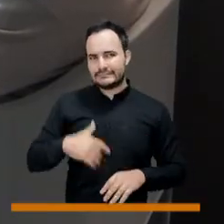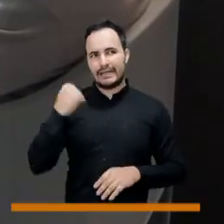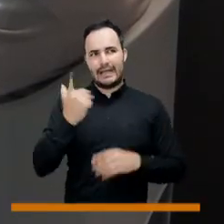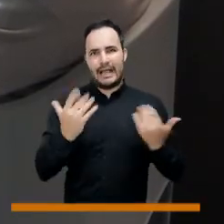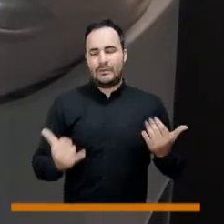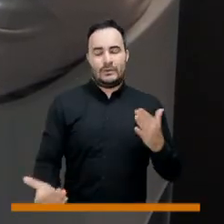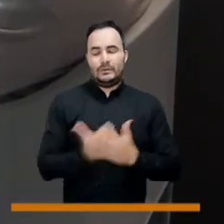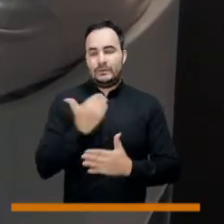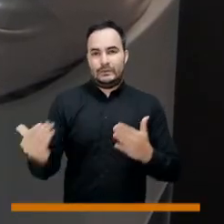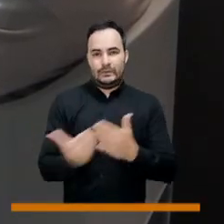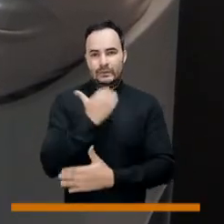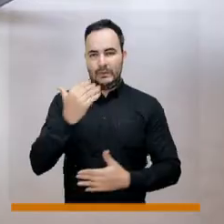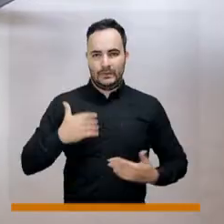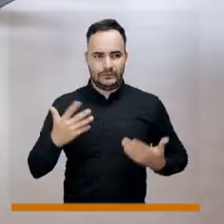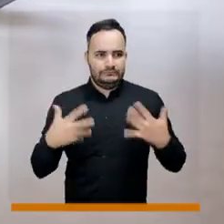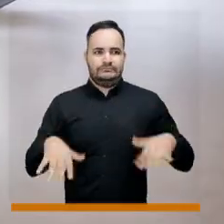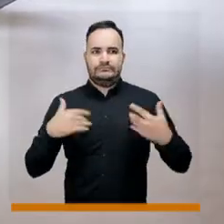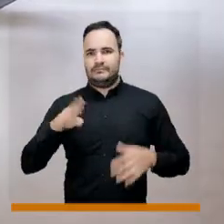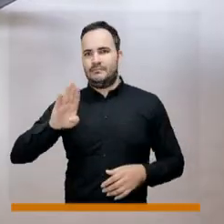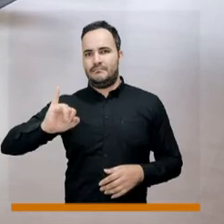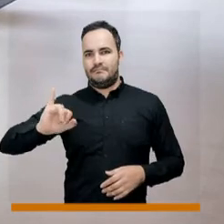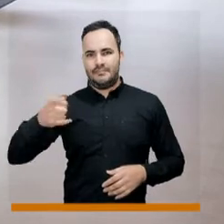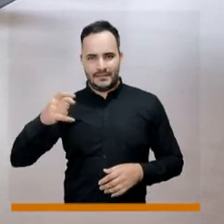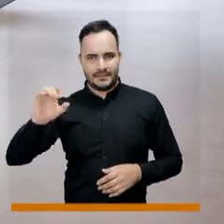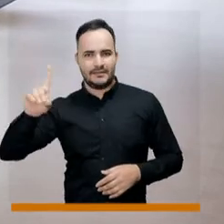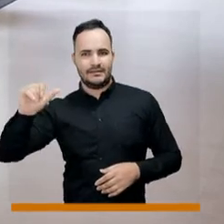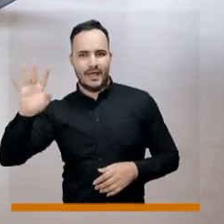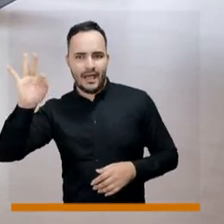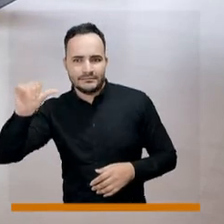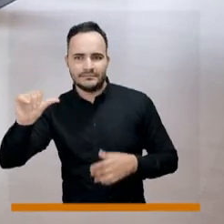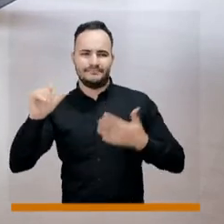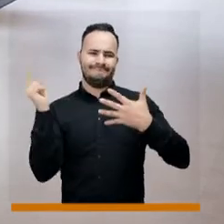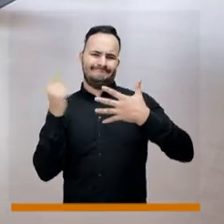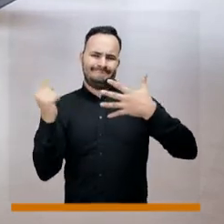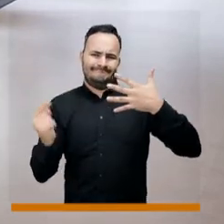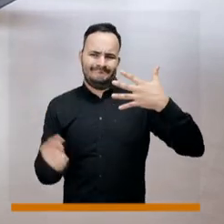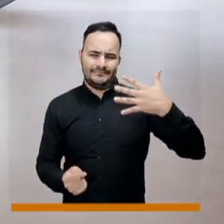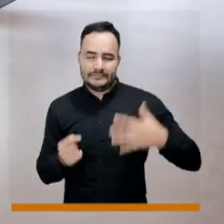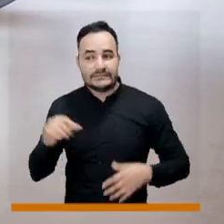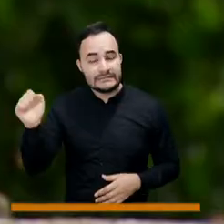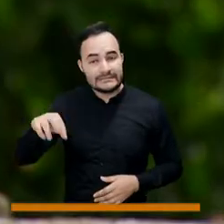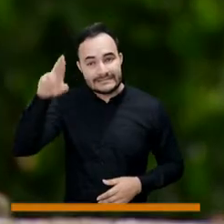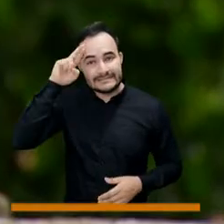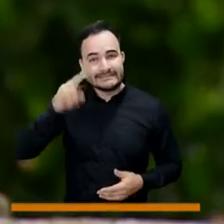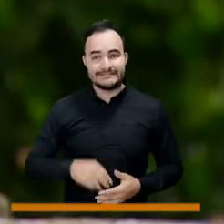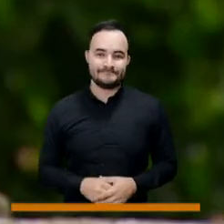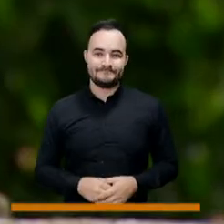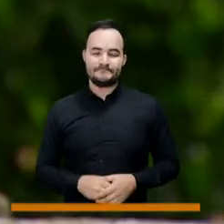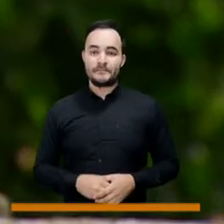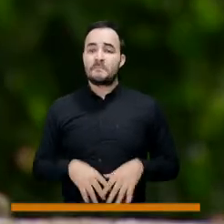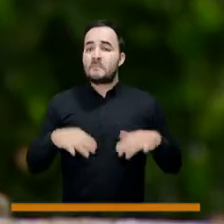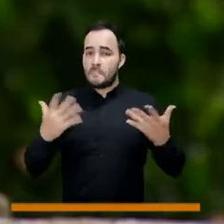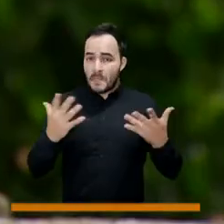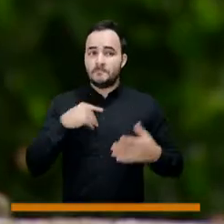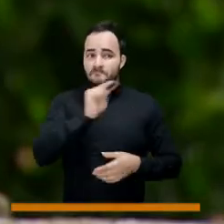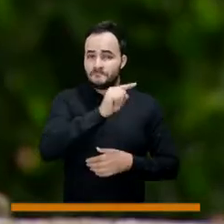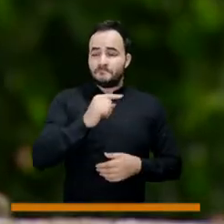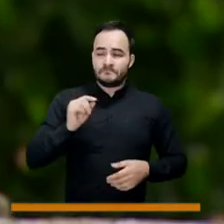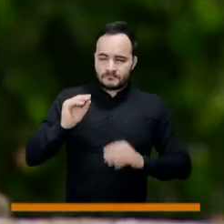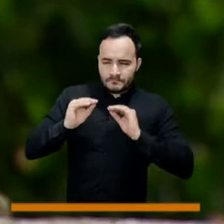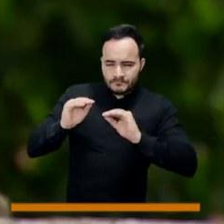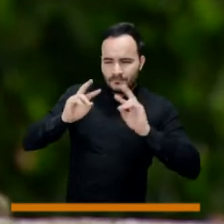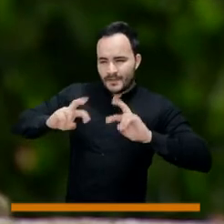las nuevas tendencias, consumos, etcétera, que se dan en nuestros entornos. Saber, entender cómo aprende